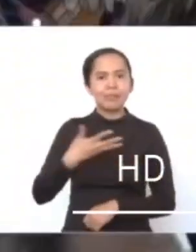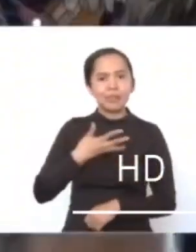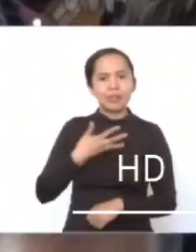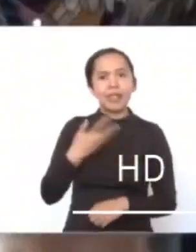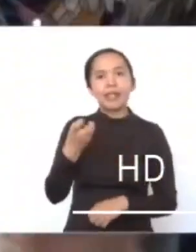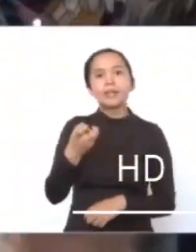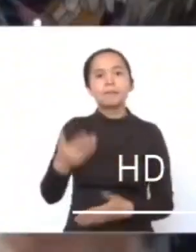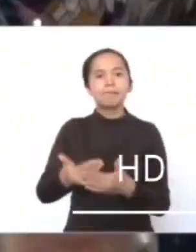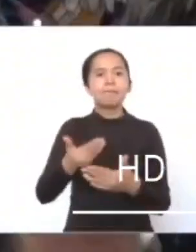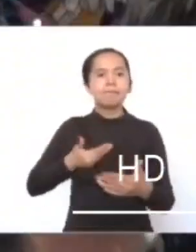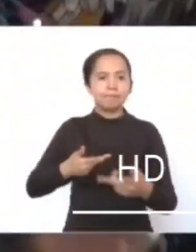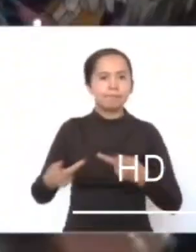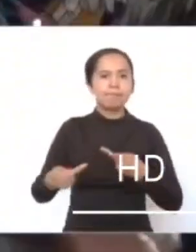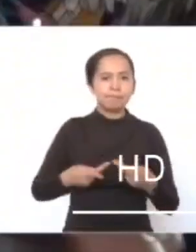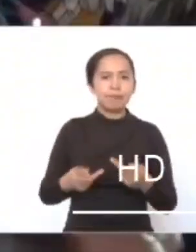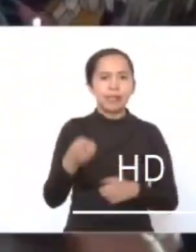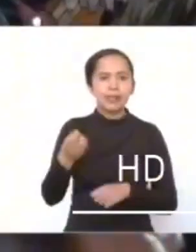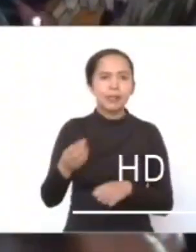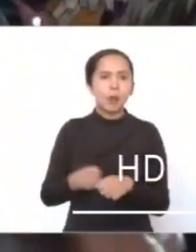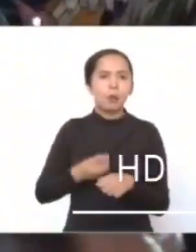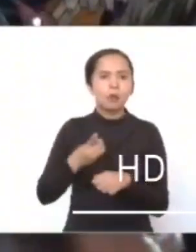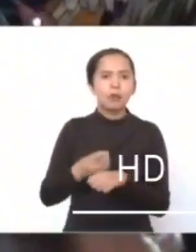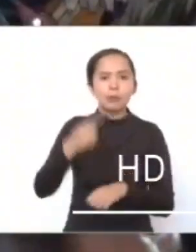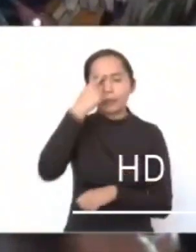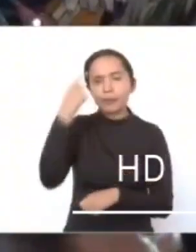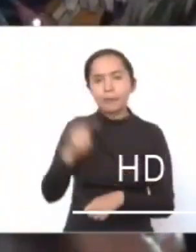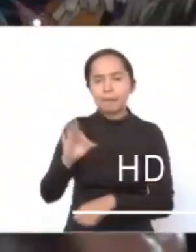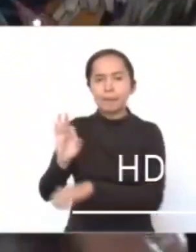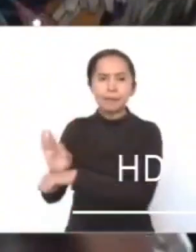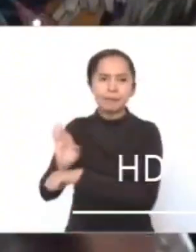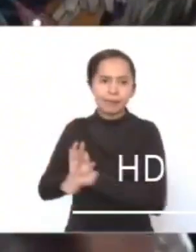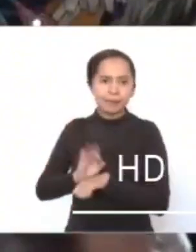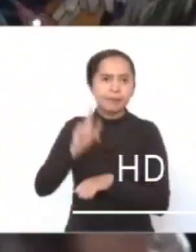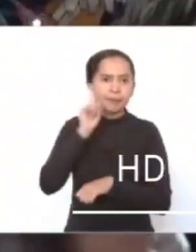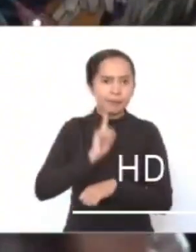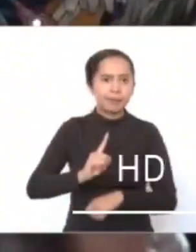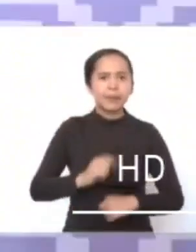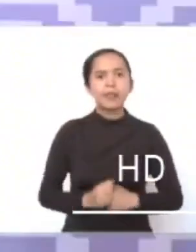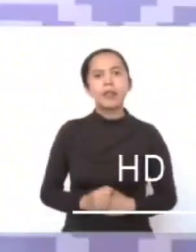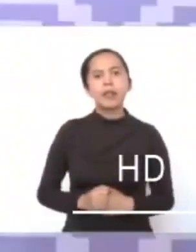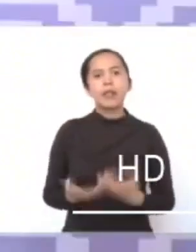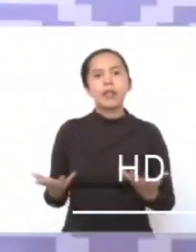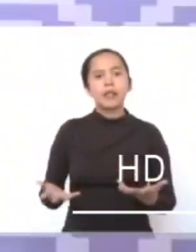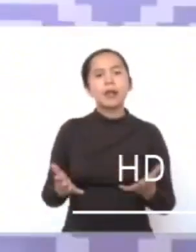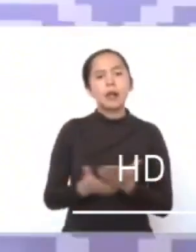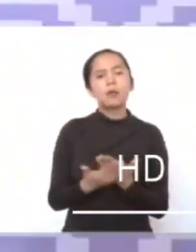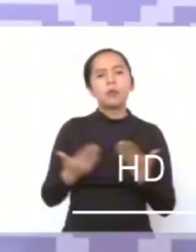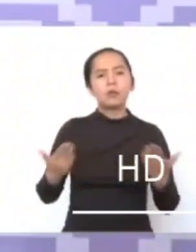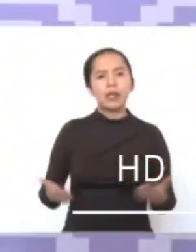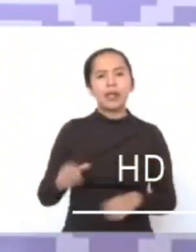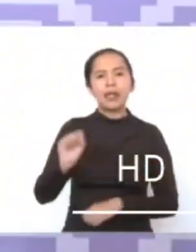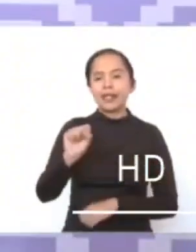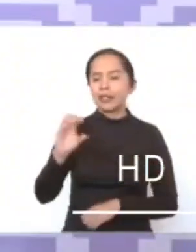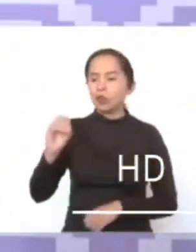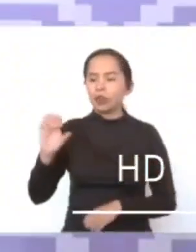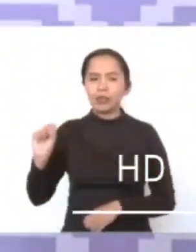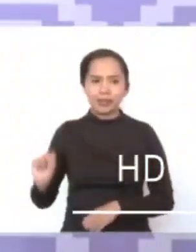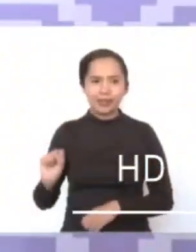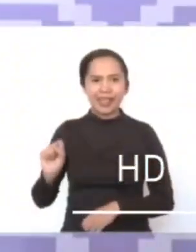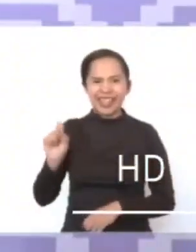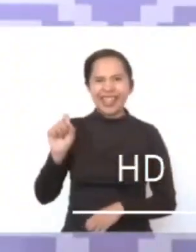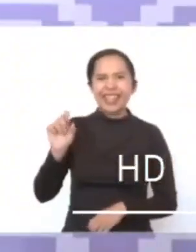prevención. La mejor y oportuna protección es prevención. En relación a la línea SOS